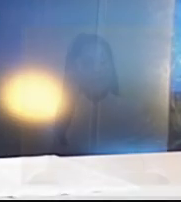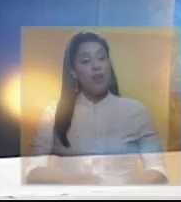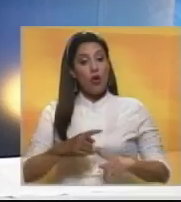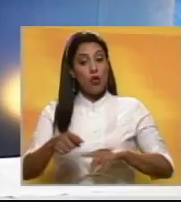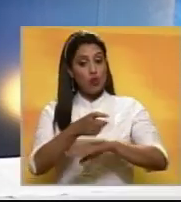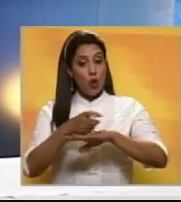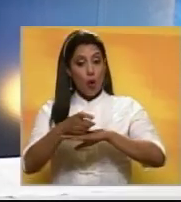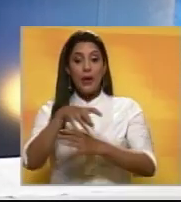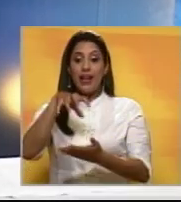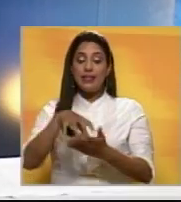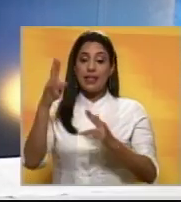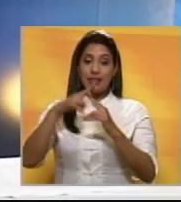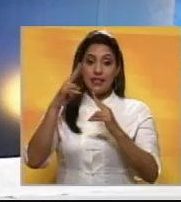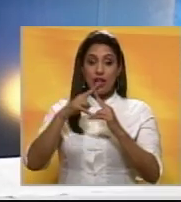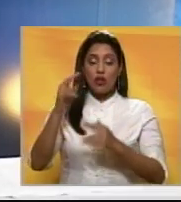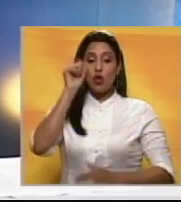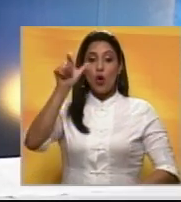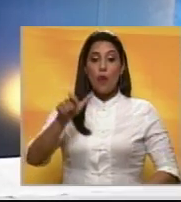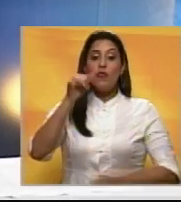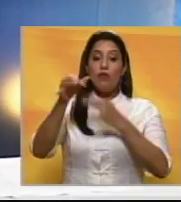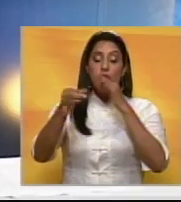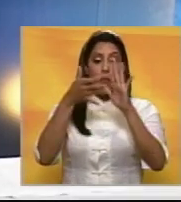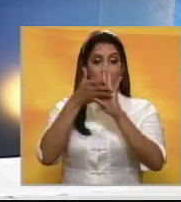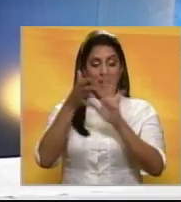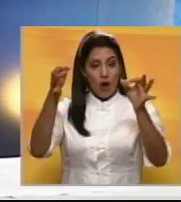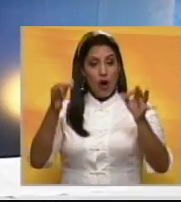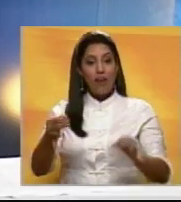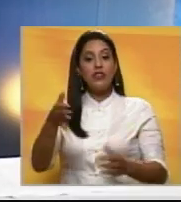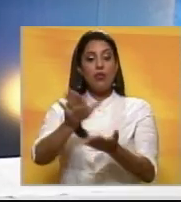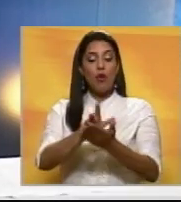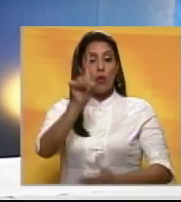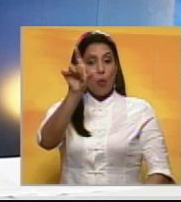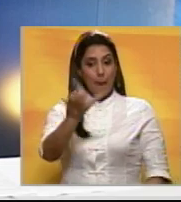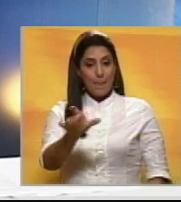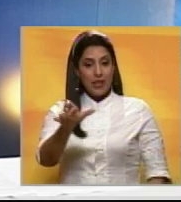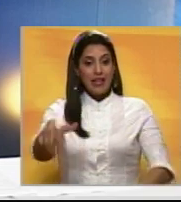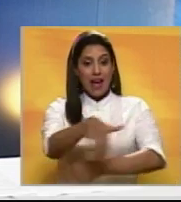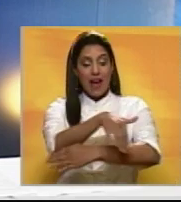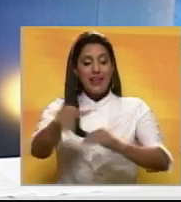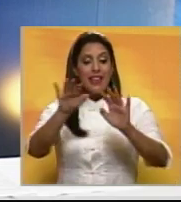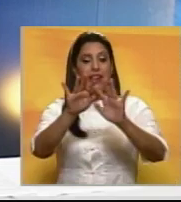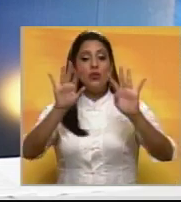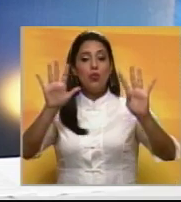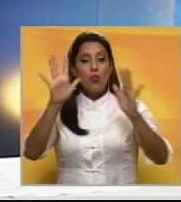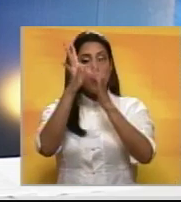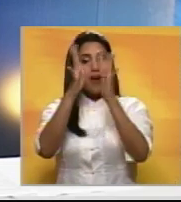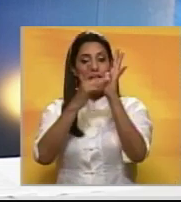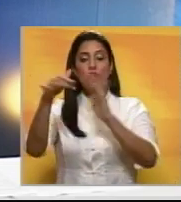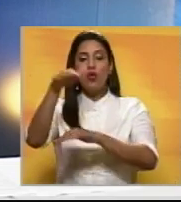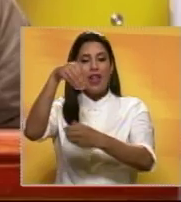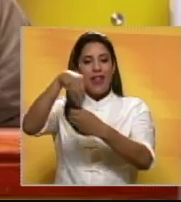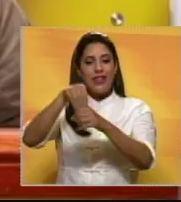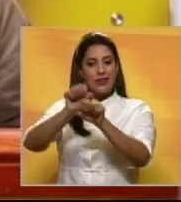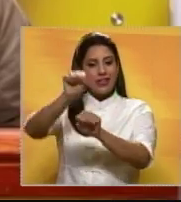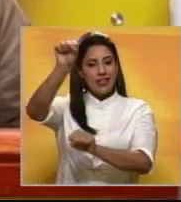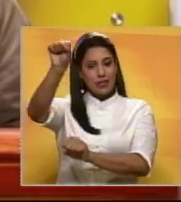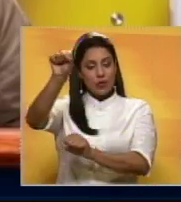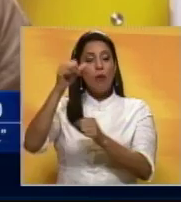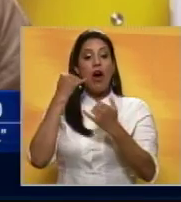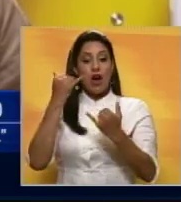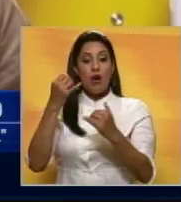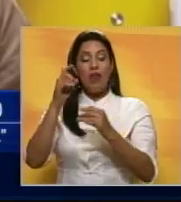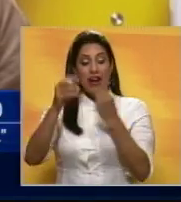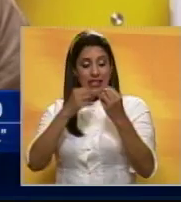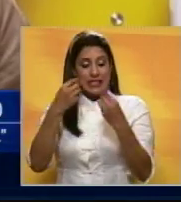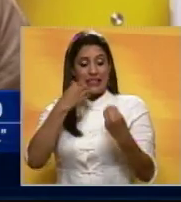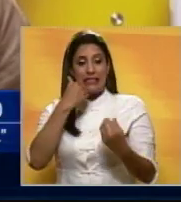El gobernador del estado Táchira, José Gregorio Vielma Mora, confirmó la muerte de una persona en la avenida 19 de abril de San Cristóbal. El hecho ocurrió luego